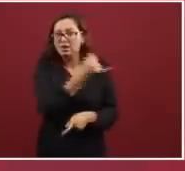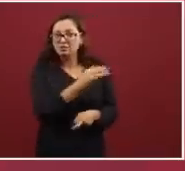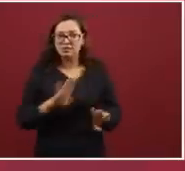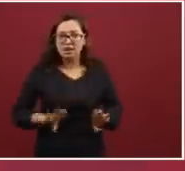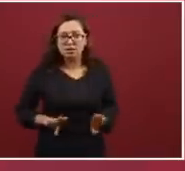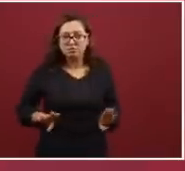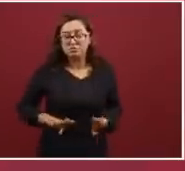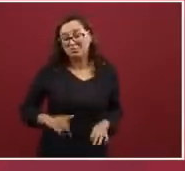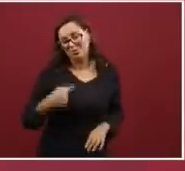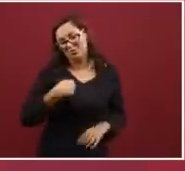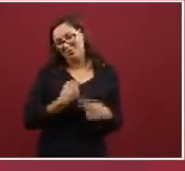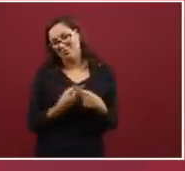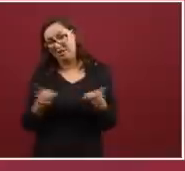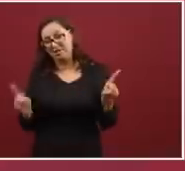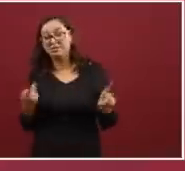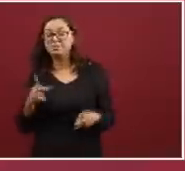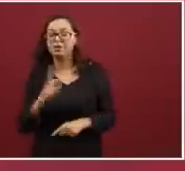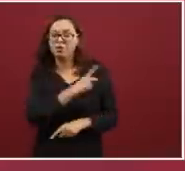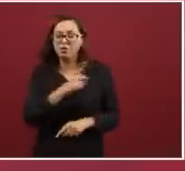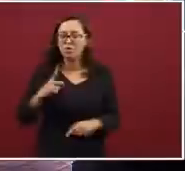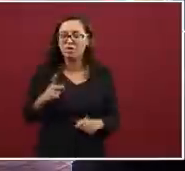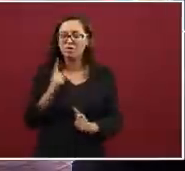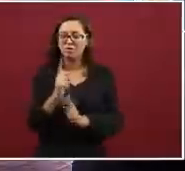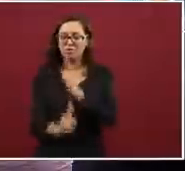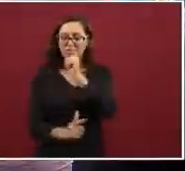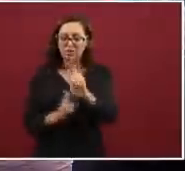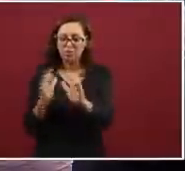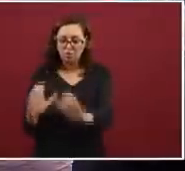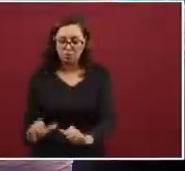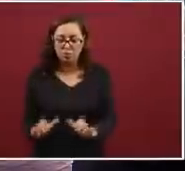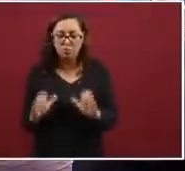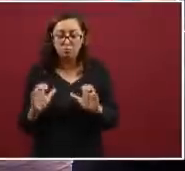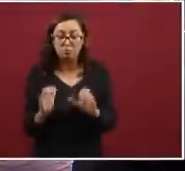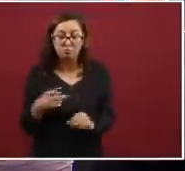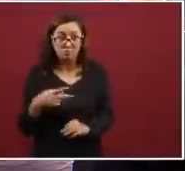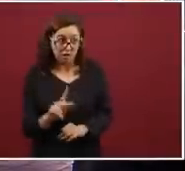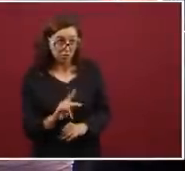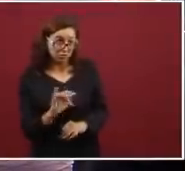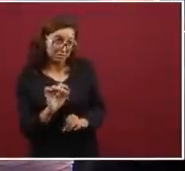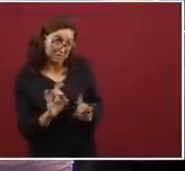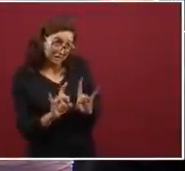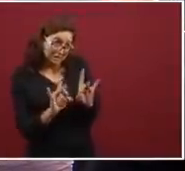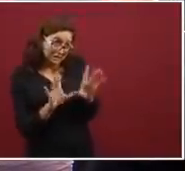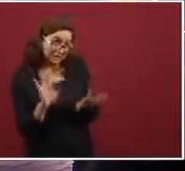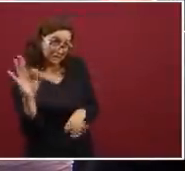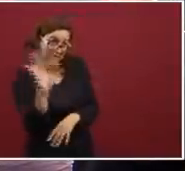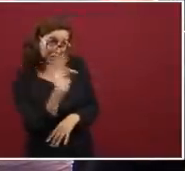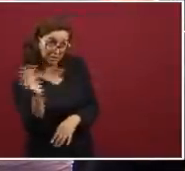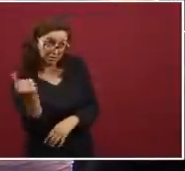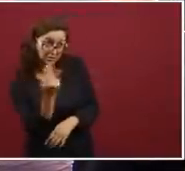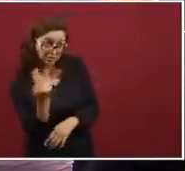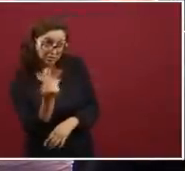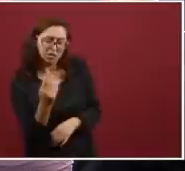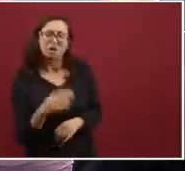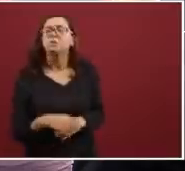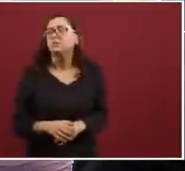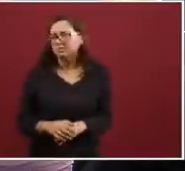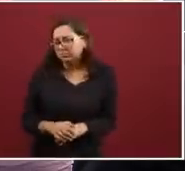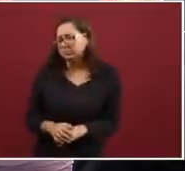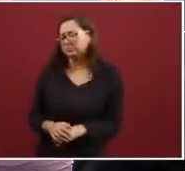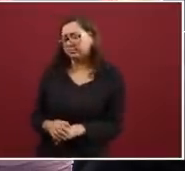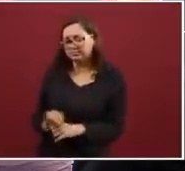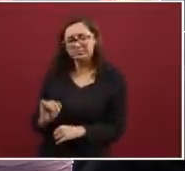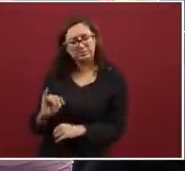tengo que irme despacio. Pero si es necesario, está contemplado. Sí, si es necesario, sí. Si es necesario, sí.